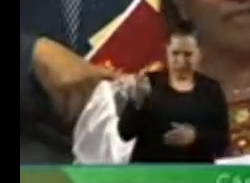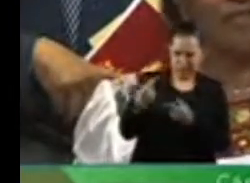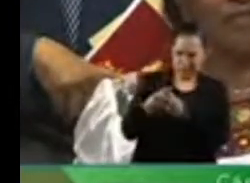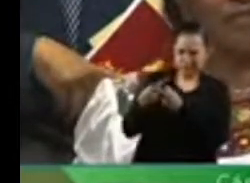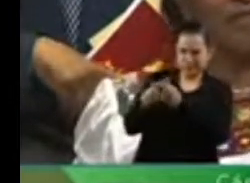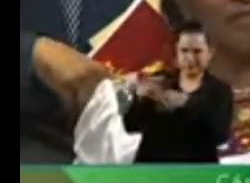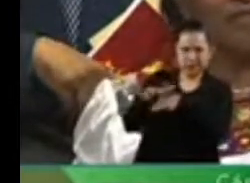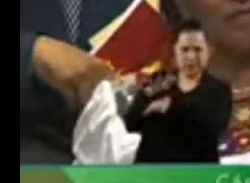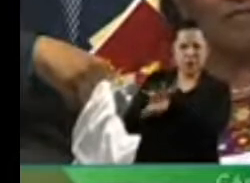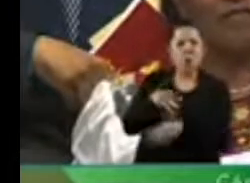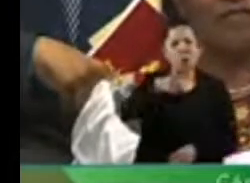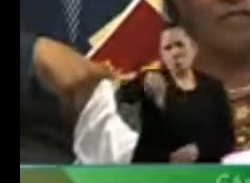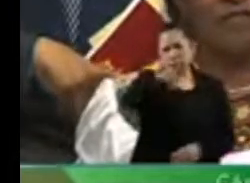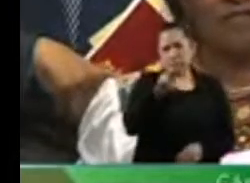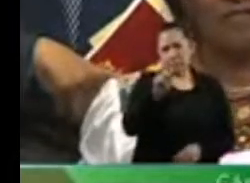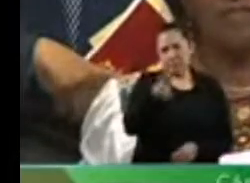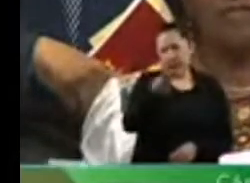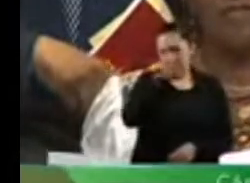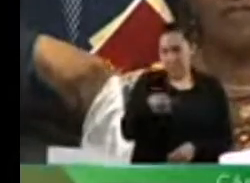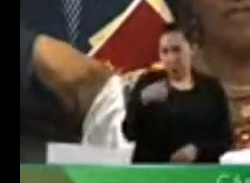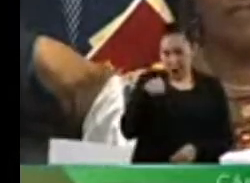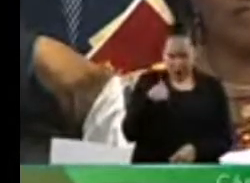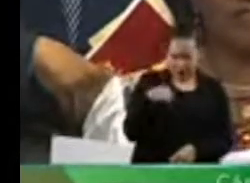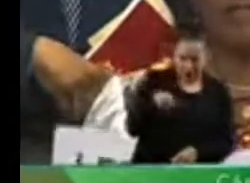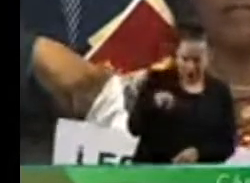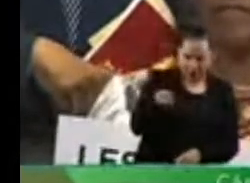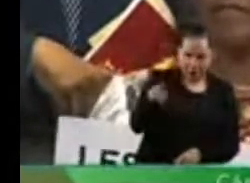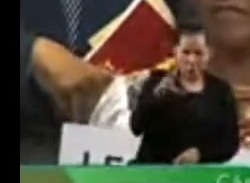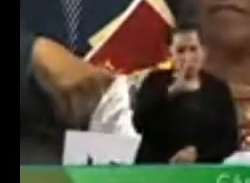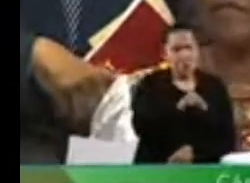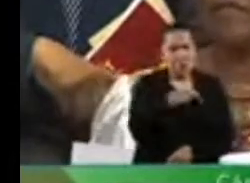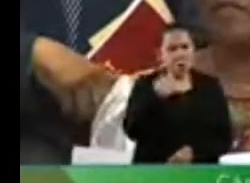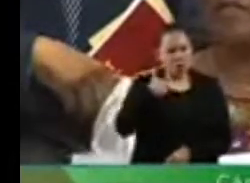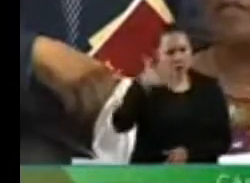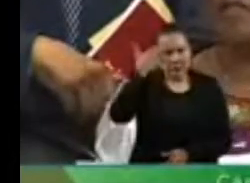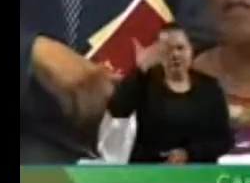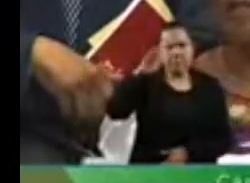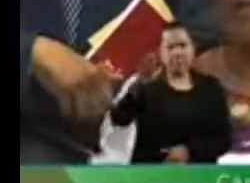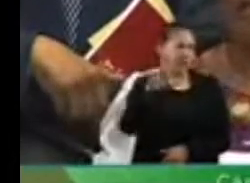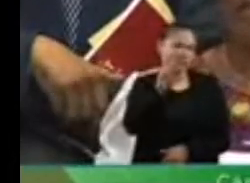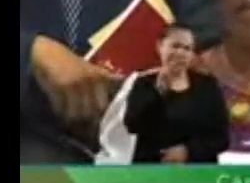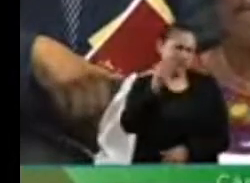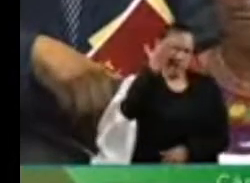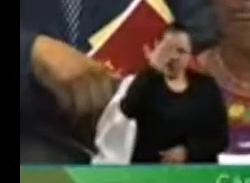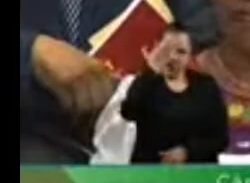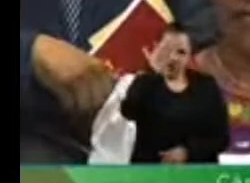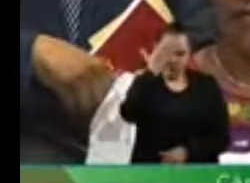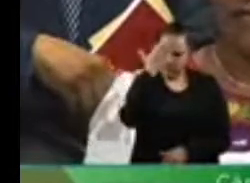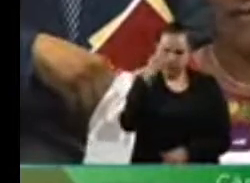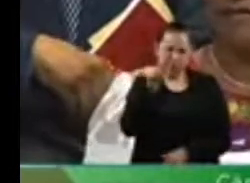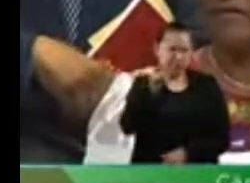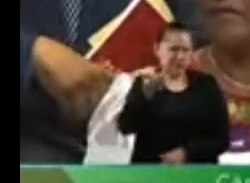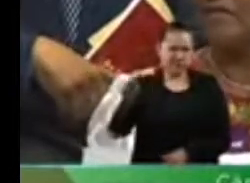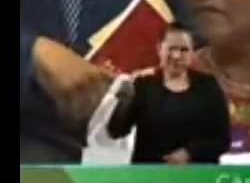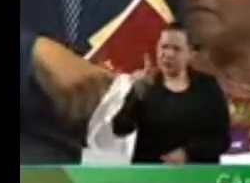nada porque hace rato que están extraviados. Hace rato mandaron a su peor orador a la